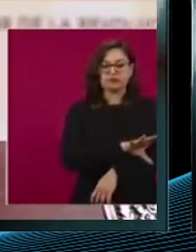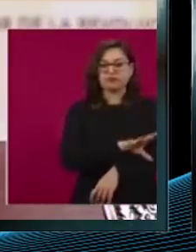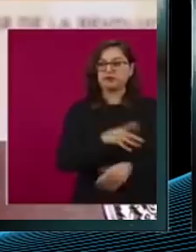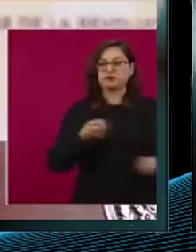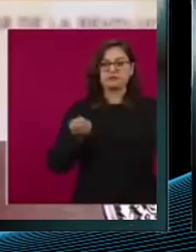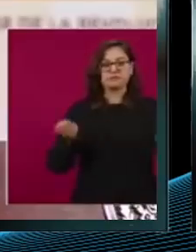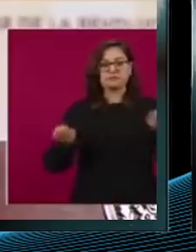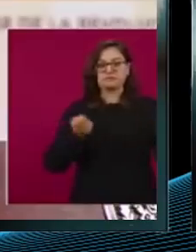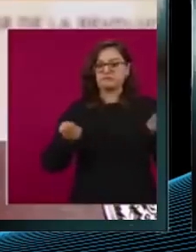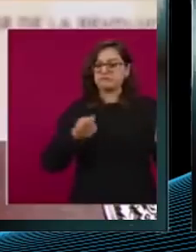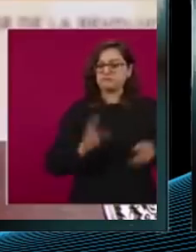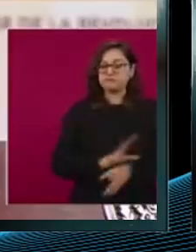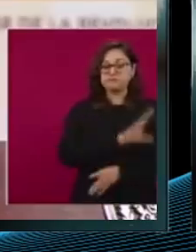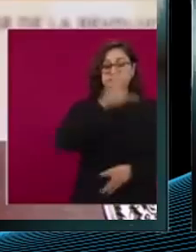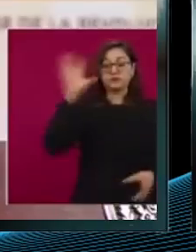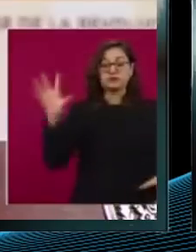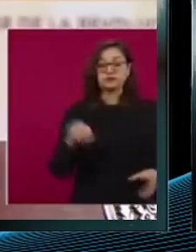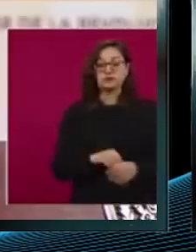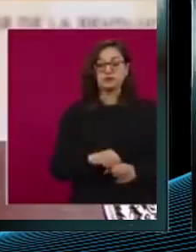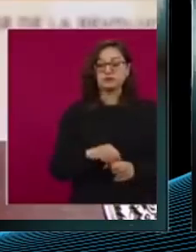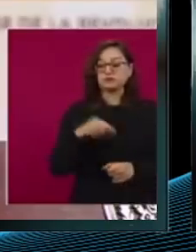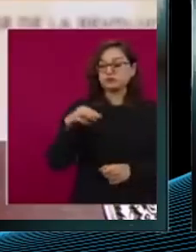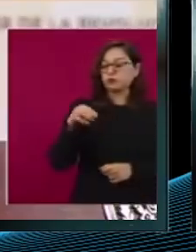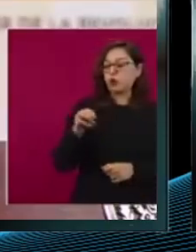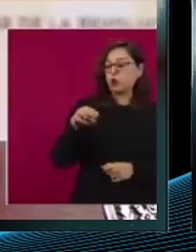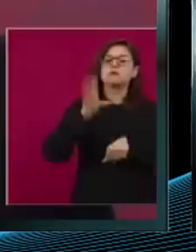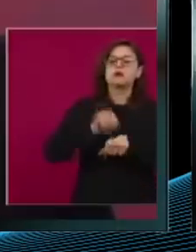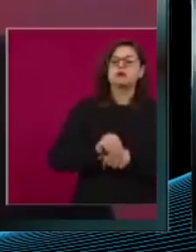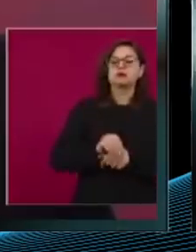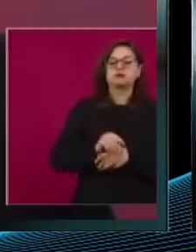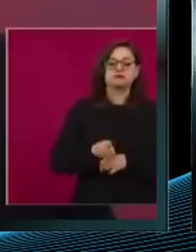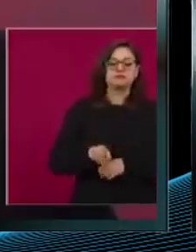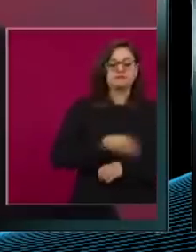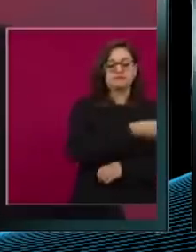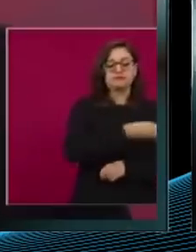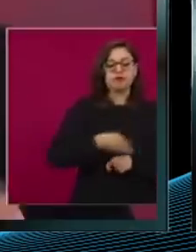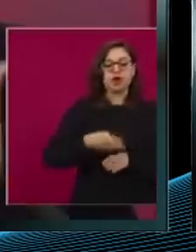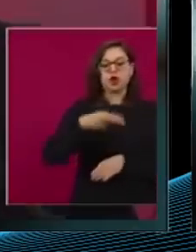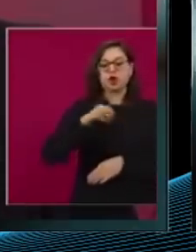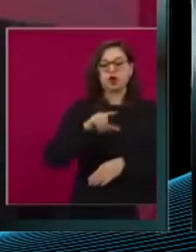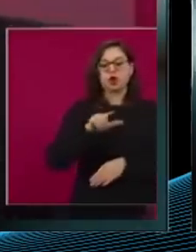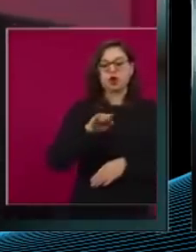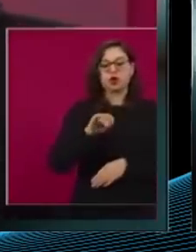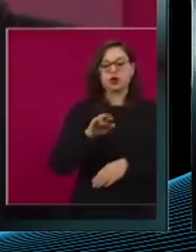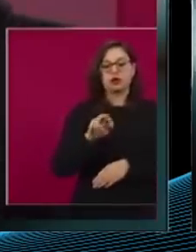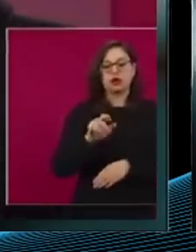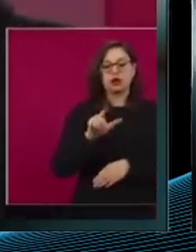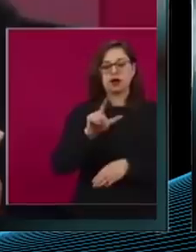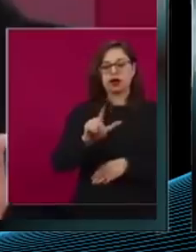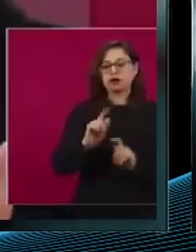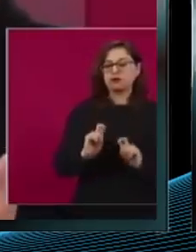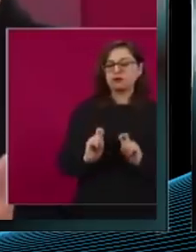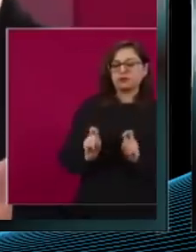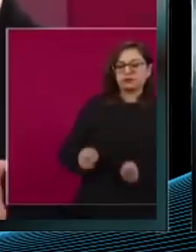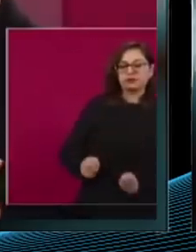surgida durante el periodo neoliberal, con